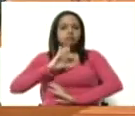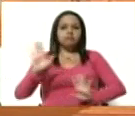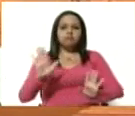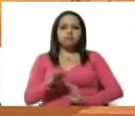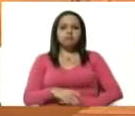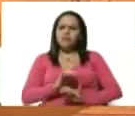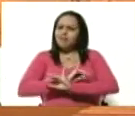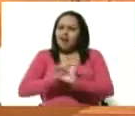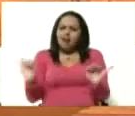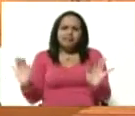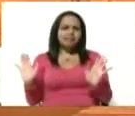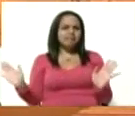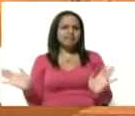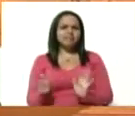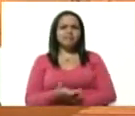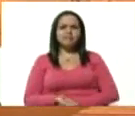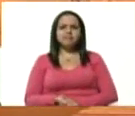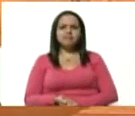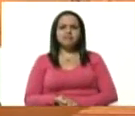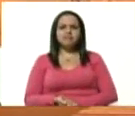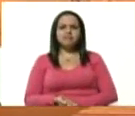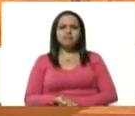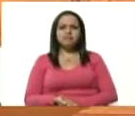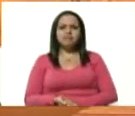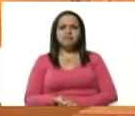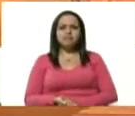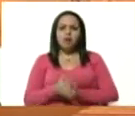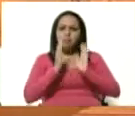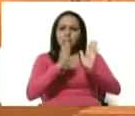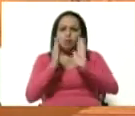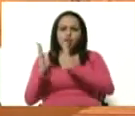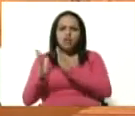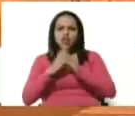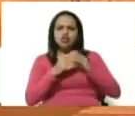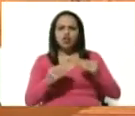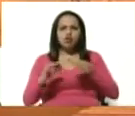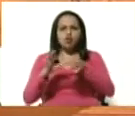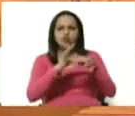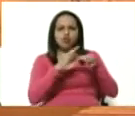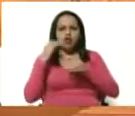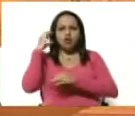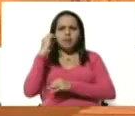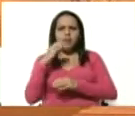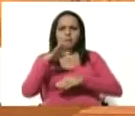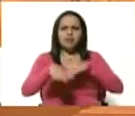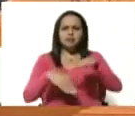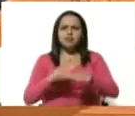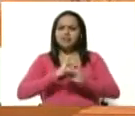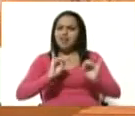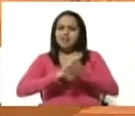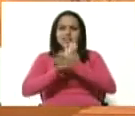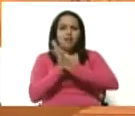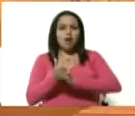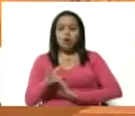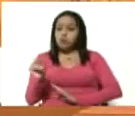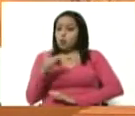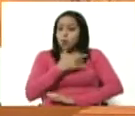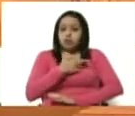Pero ya, vamos a ordenar nuestras cosas con la Unión Europea y vamos a ir paso a paso y ya basta. Si no nos